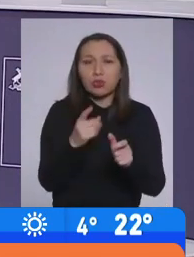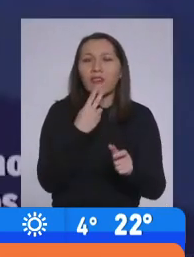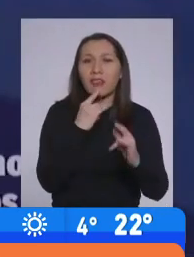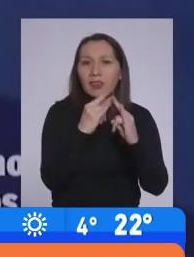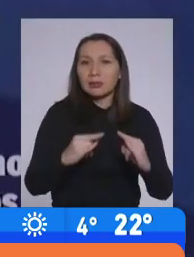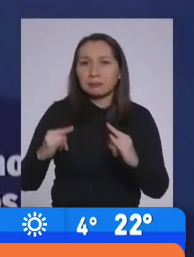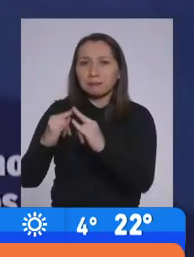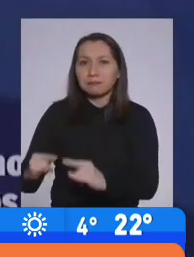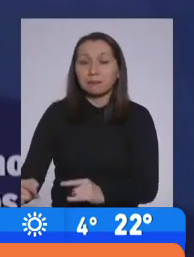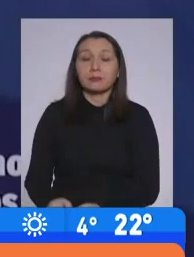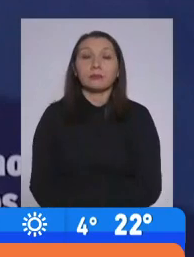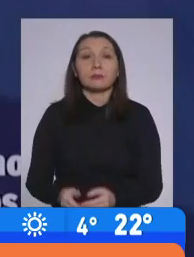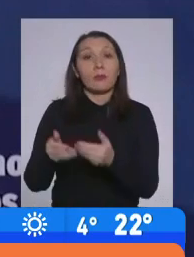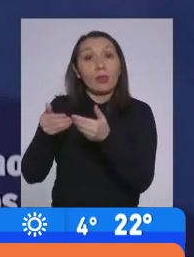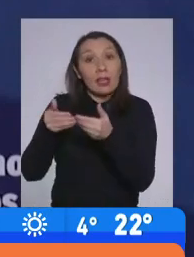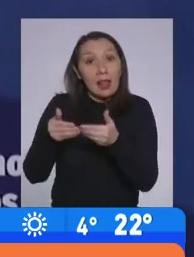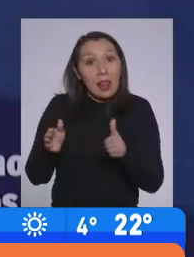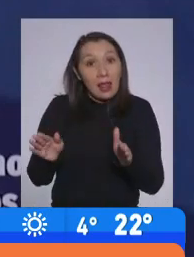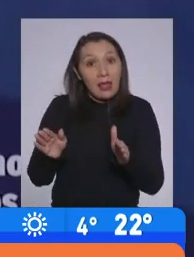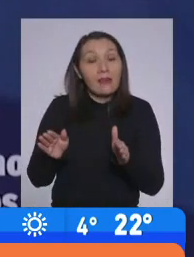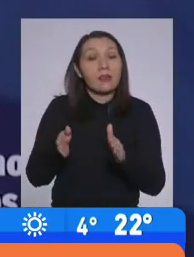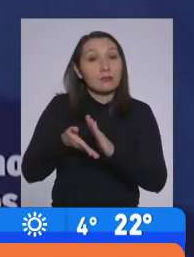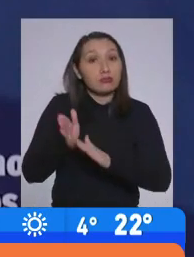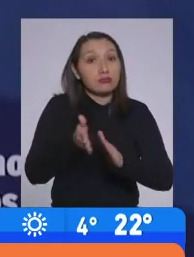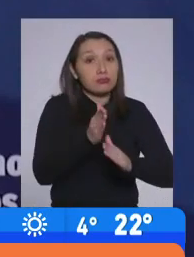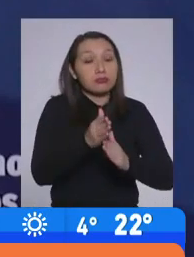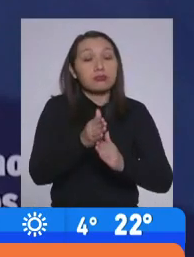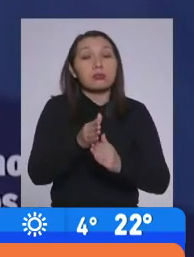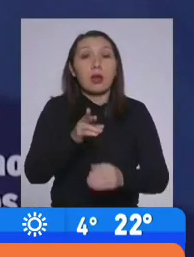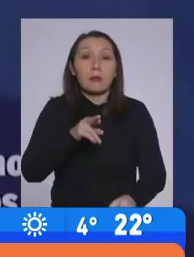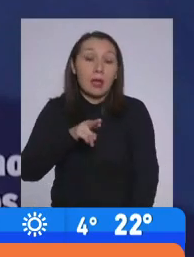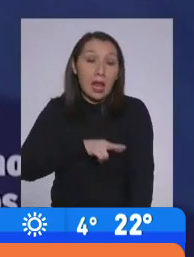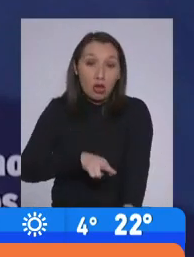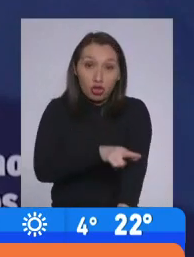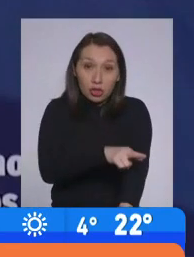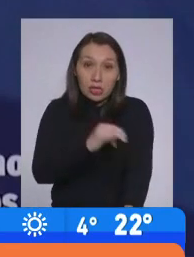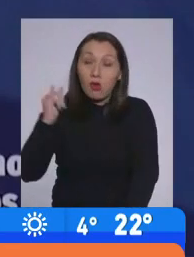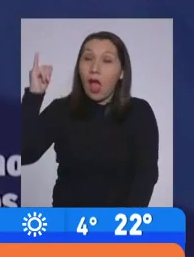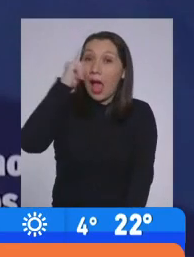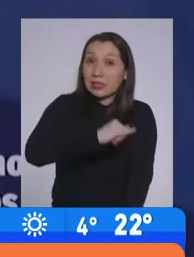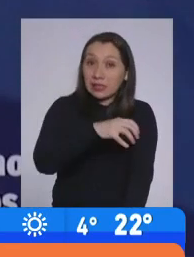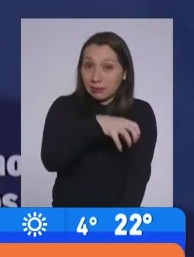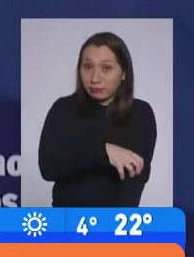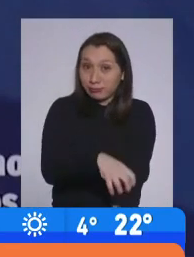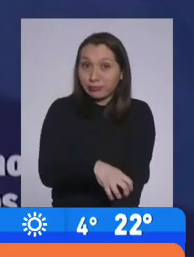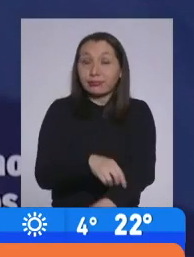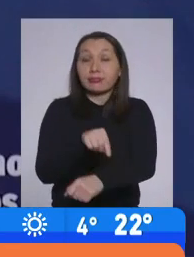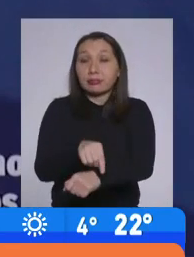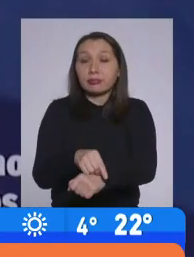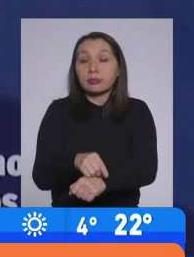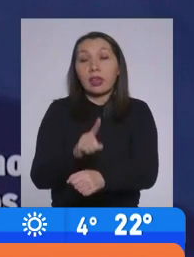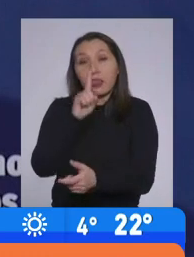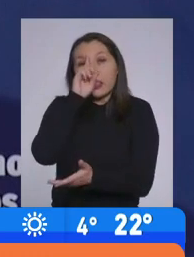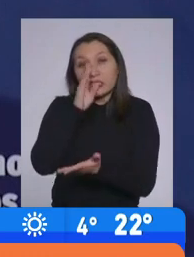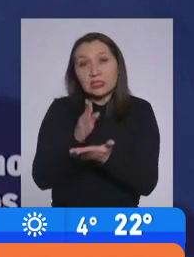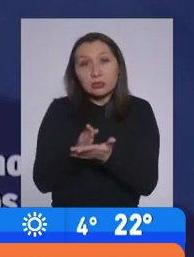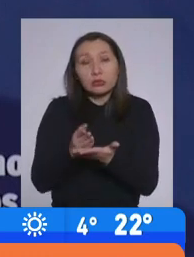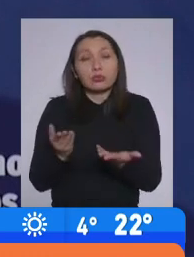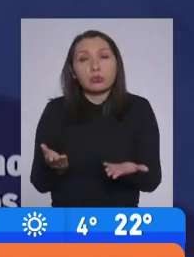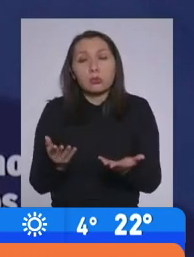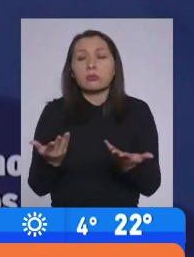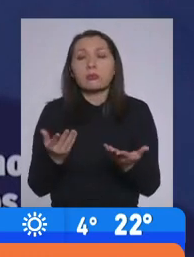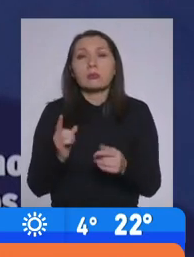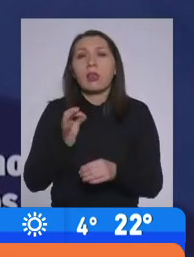el del confinamiento en las regiones de los ríos y aysén se tomó como una